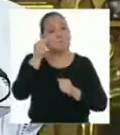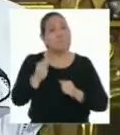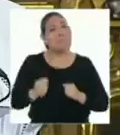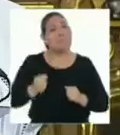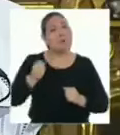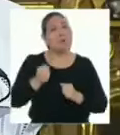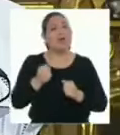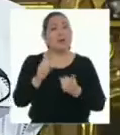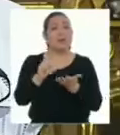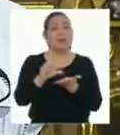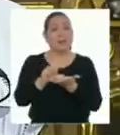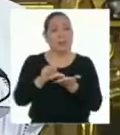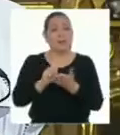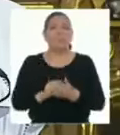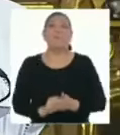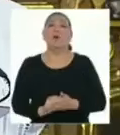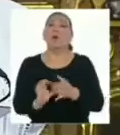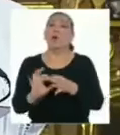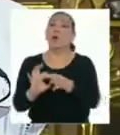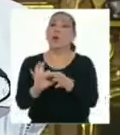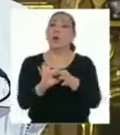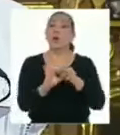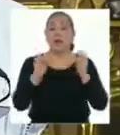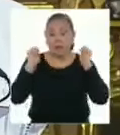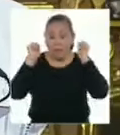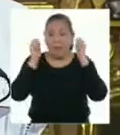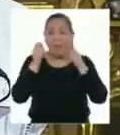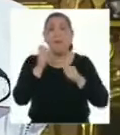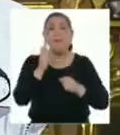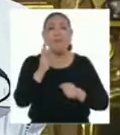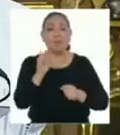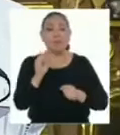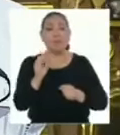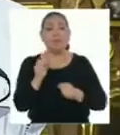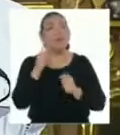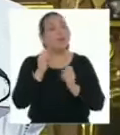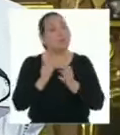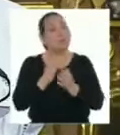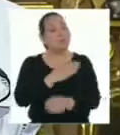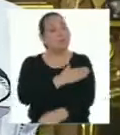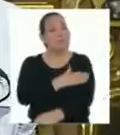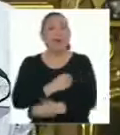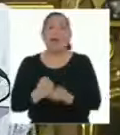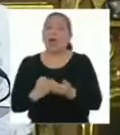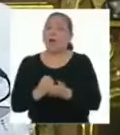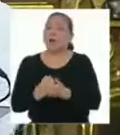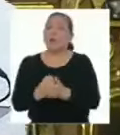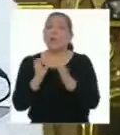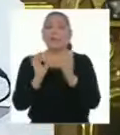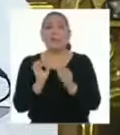arquidiocesana de Lima. Y nos unimos a la Orden Franciscana por su opción preferencial a los pobres.